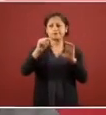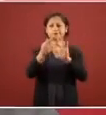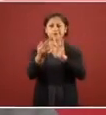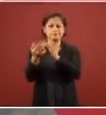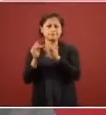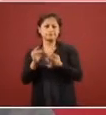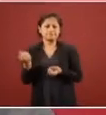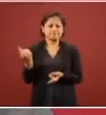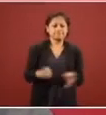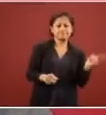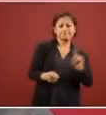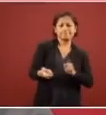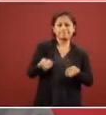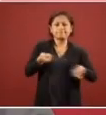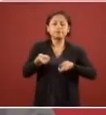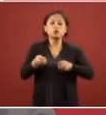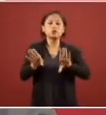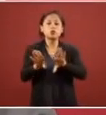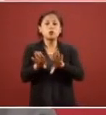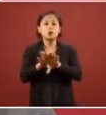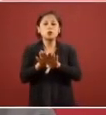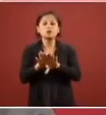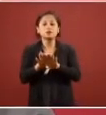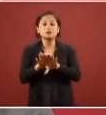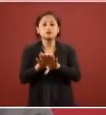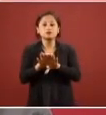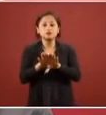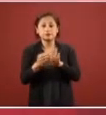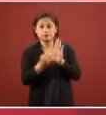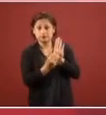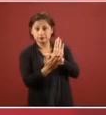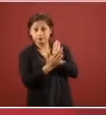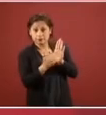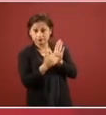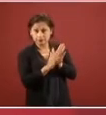Son como secretos de Estado